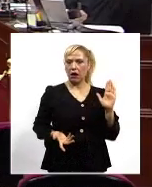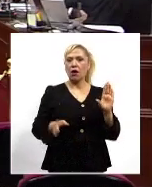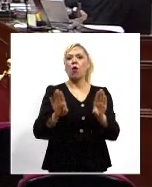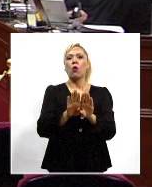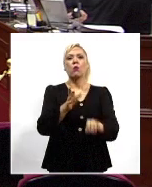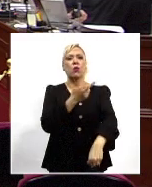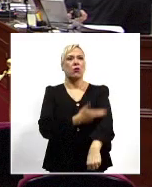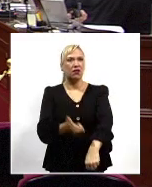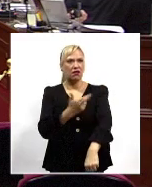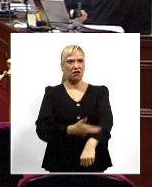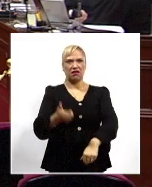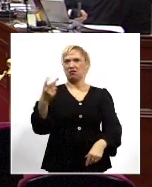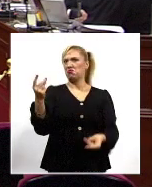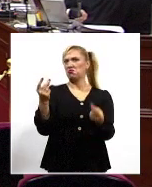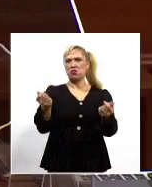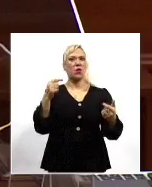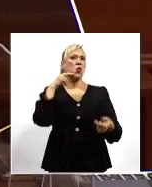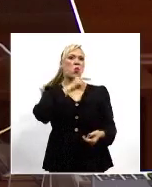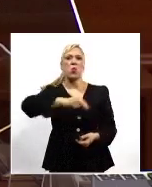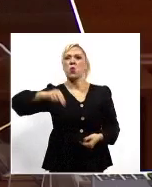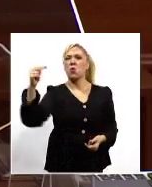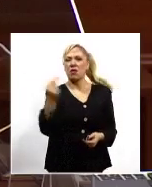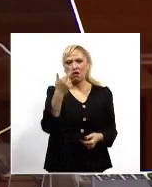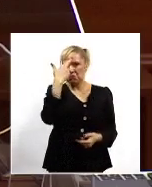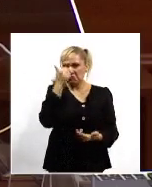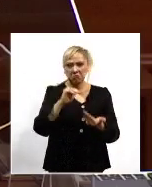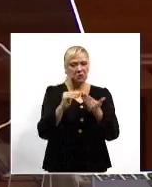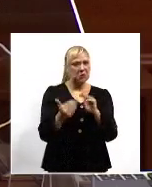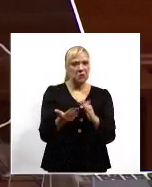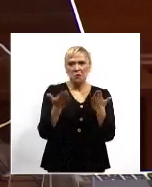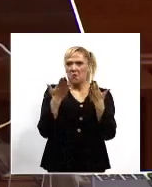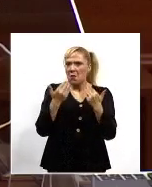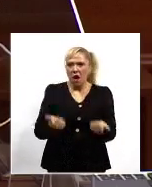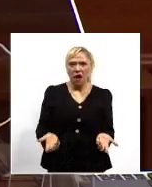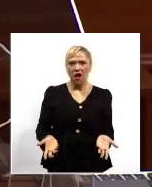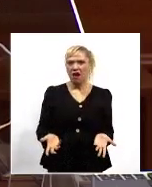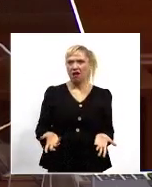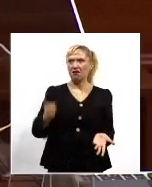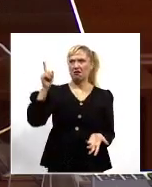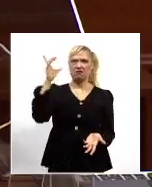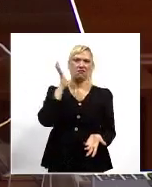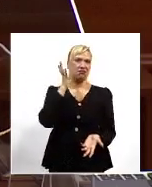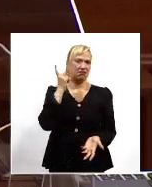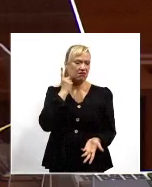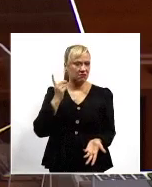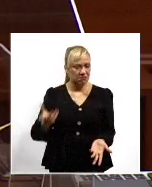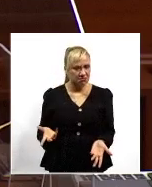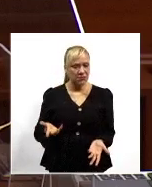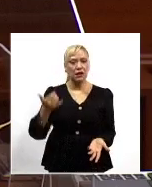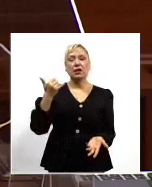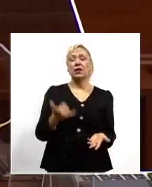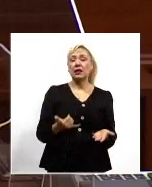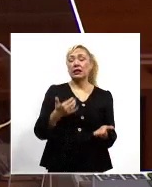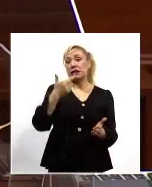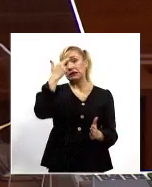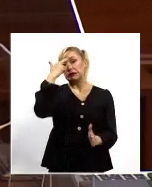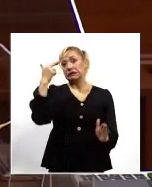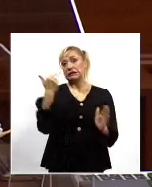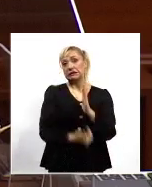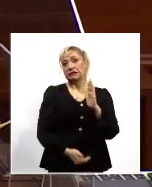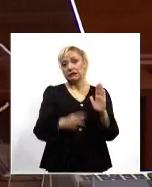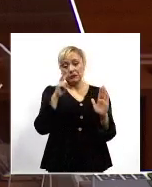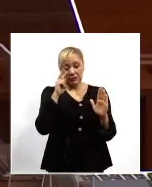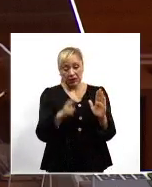tramitación injustificada como de urgente u obvia resolución en la Cámara de Diputados y las irregularidades cometidas en